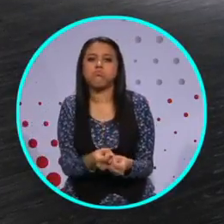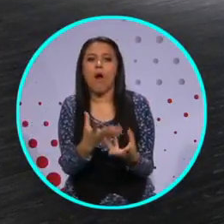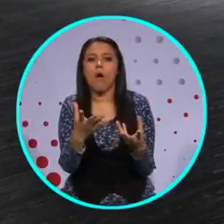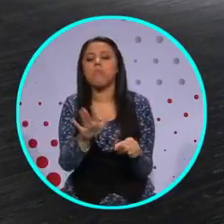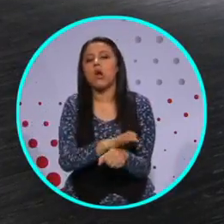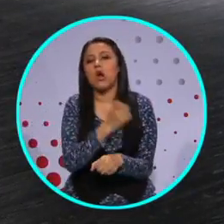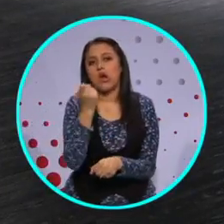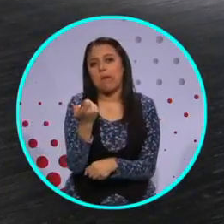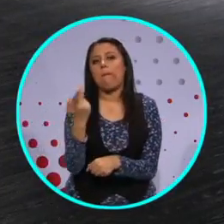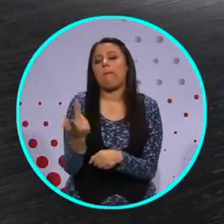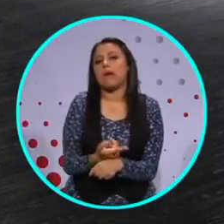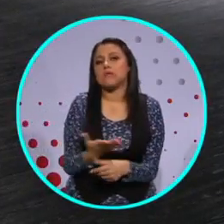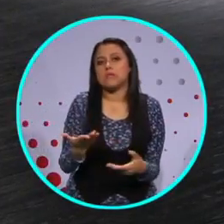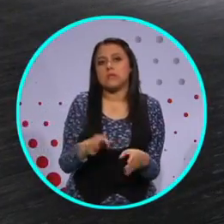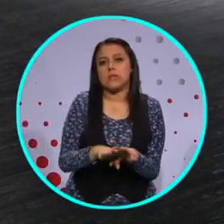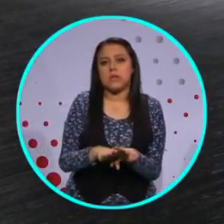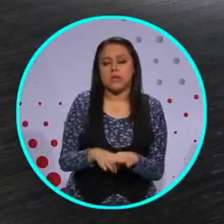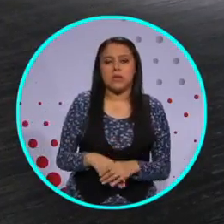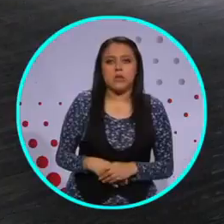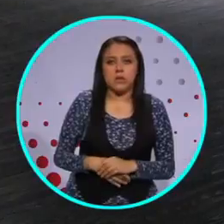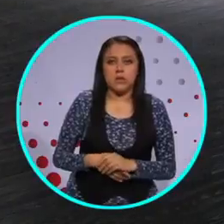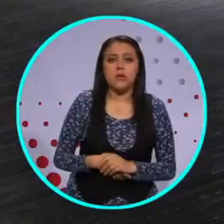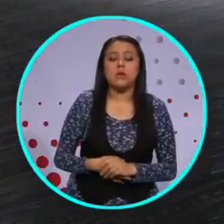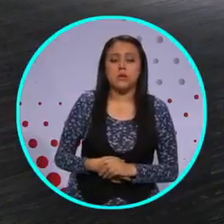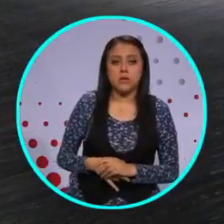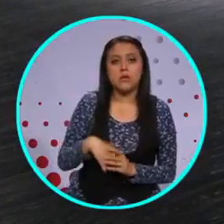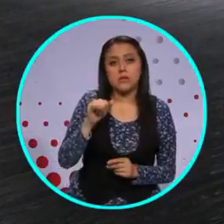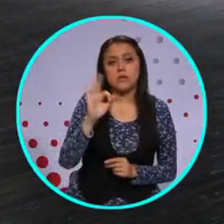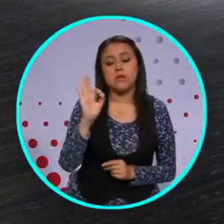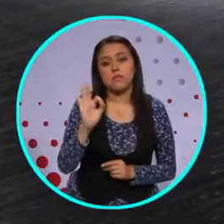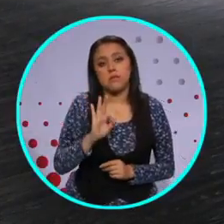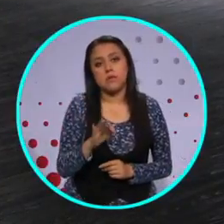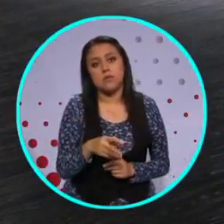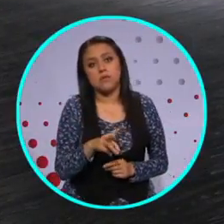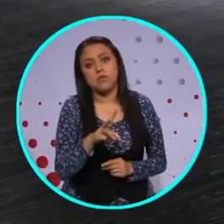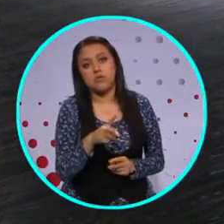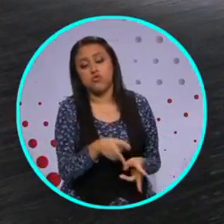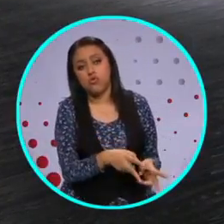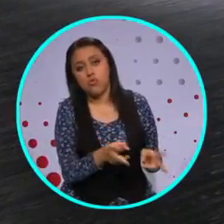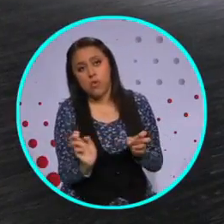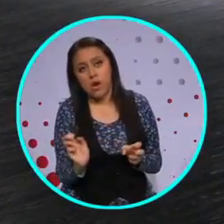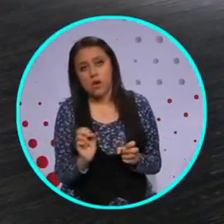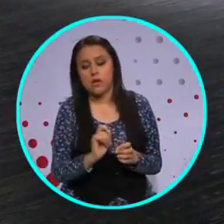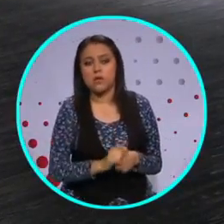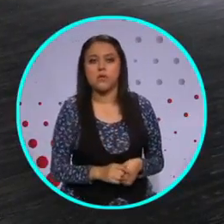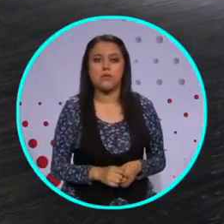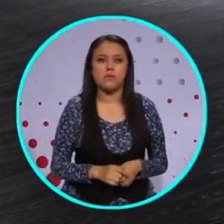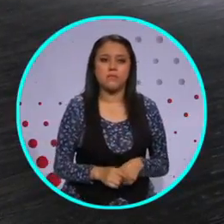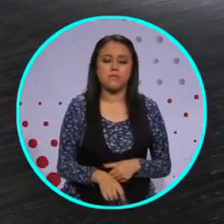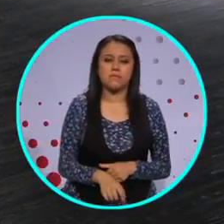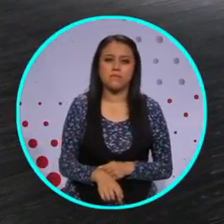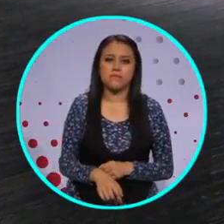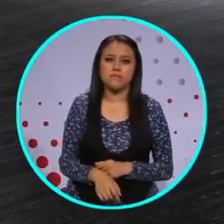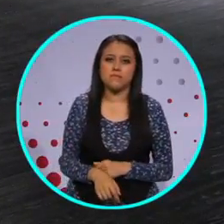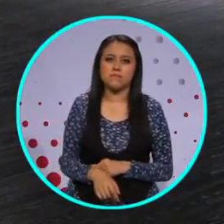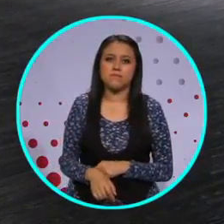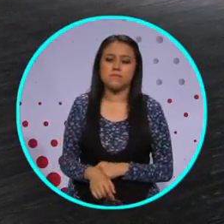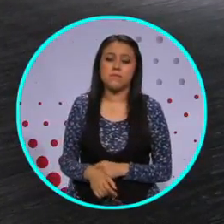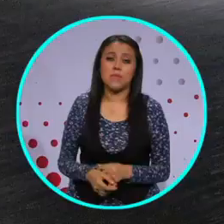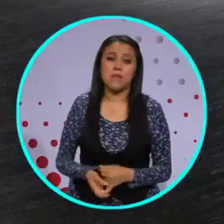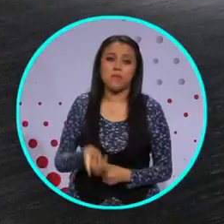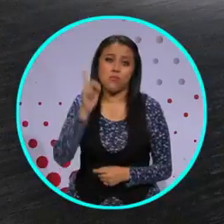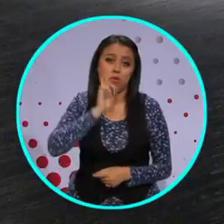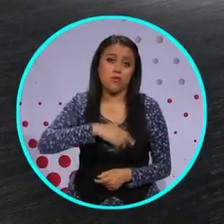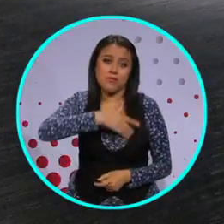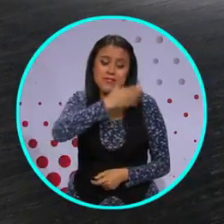que ya no se puede cerrar no se robaron la tubería sí yo creo que alguien cobre valgo de haber robado entonces pero la señora no sé cómo